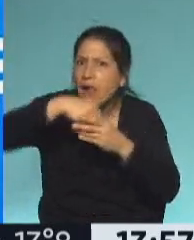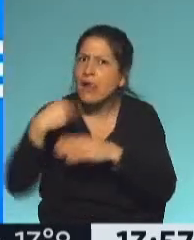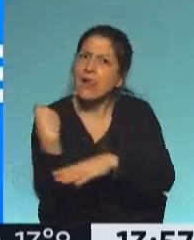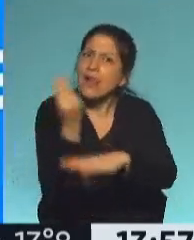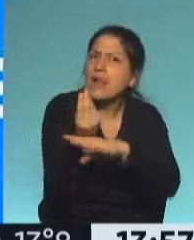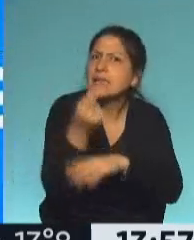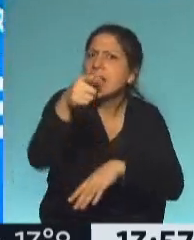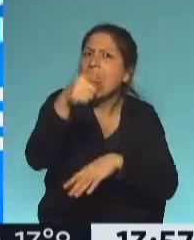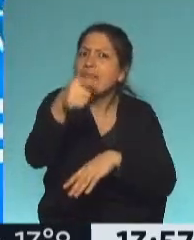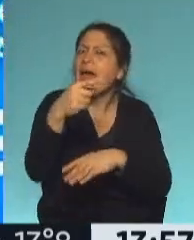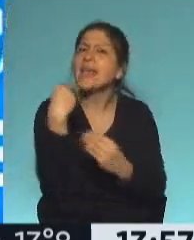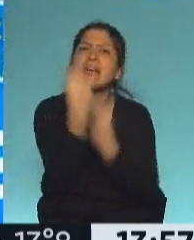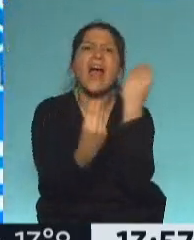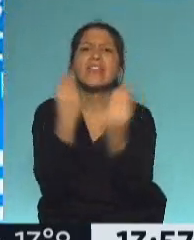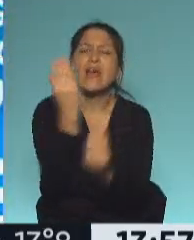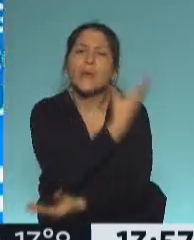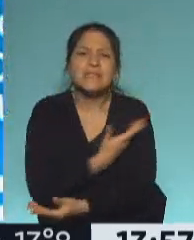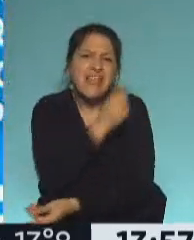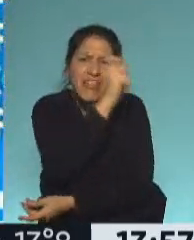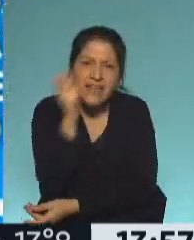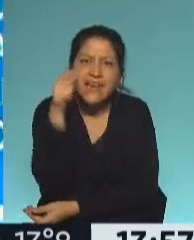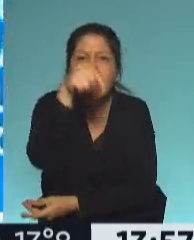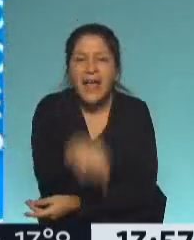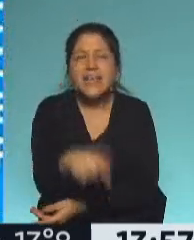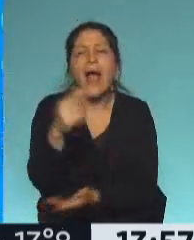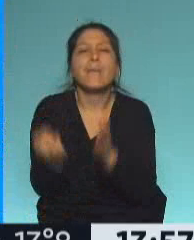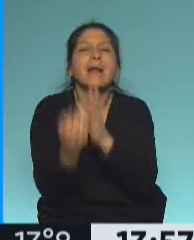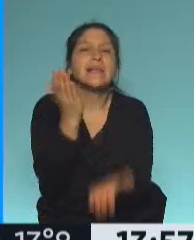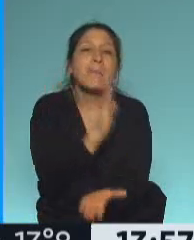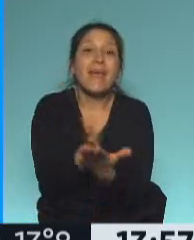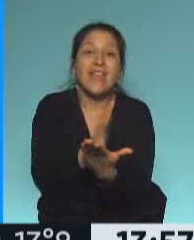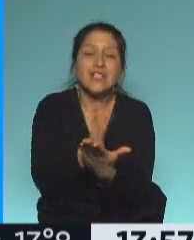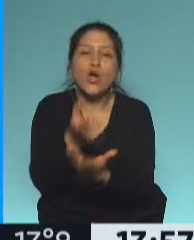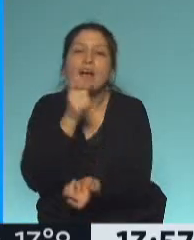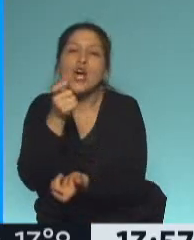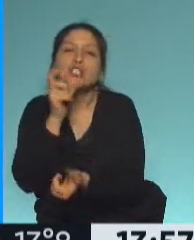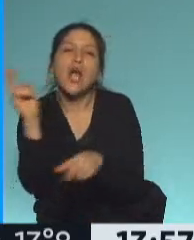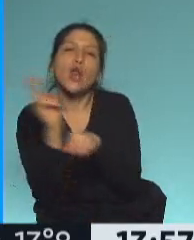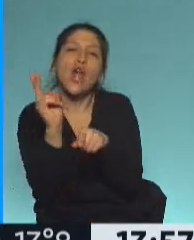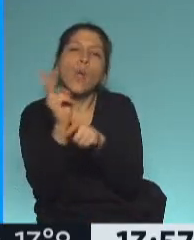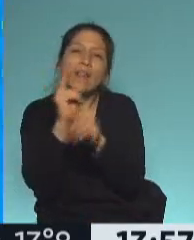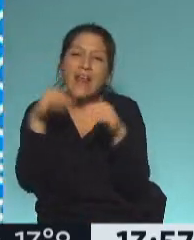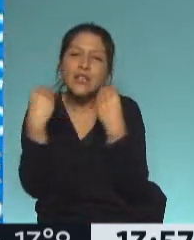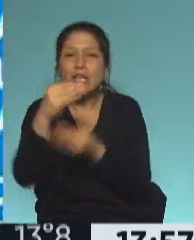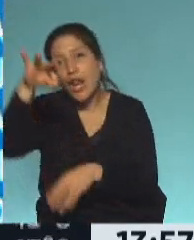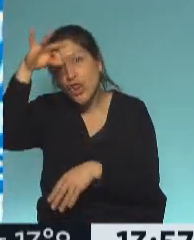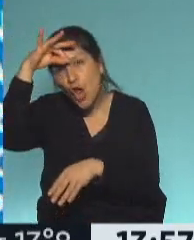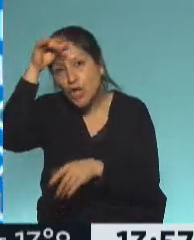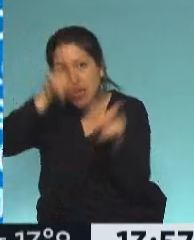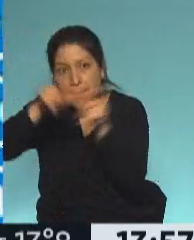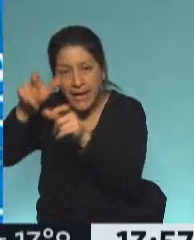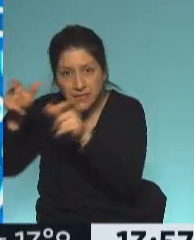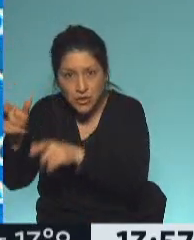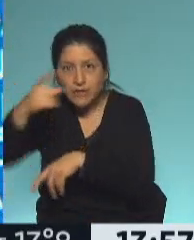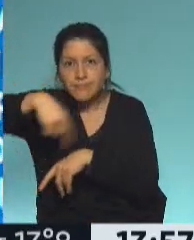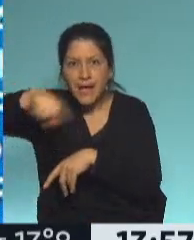ser candidatos a presidente. Y ahí aparece la mediación del Consejo de Guardianes, que son esos 12 miembros, que